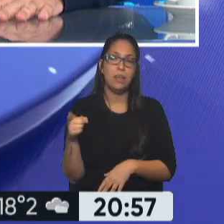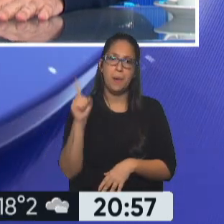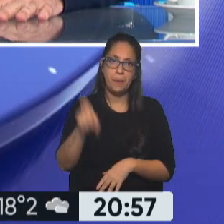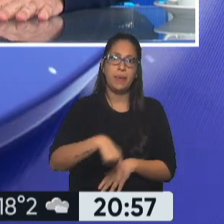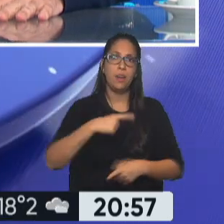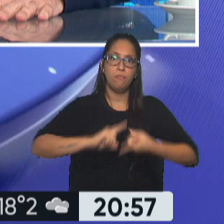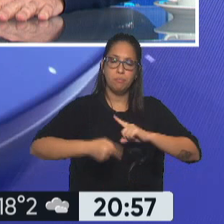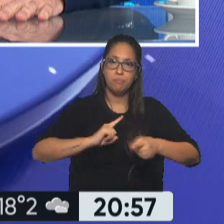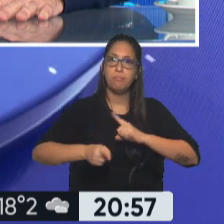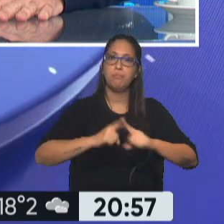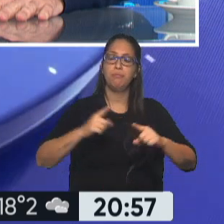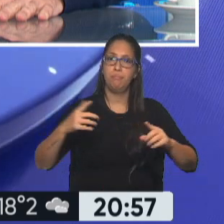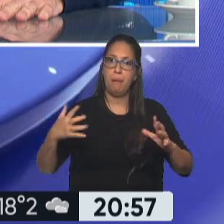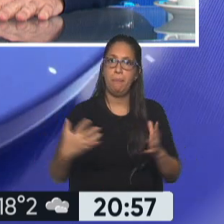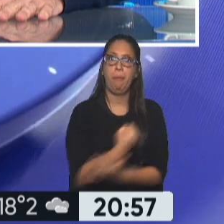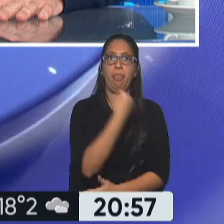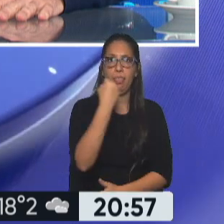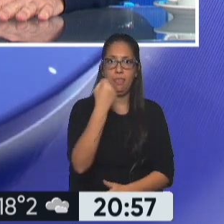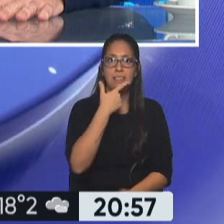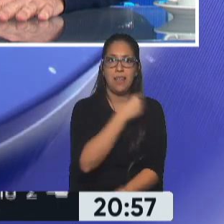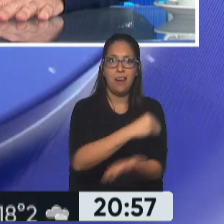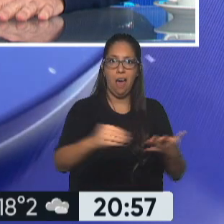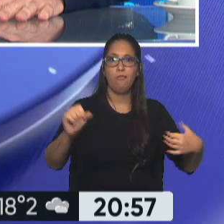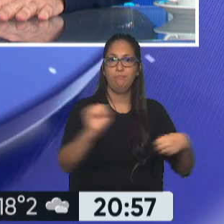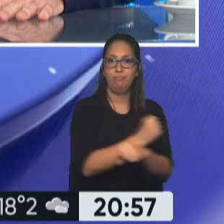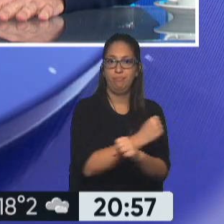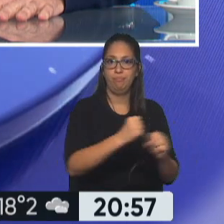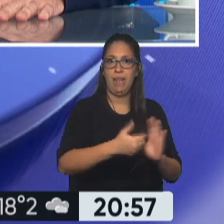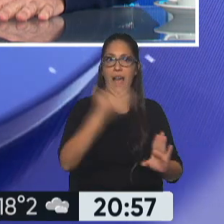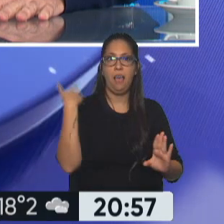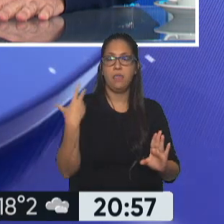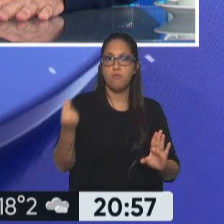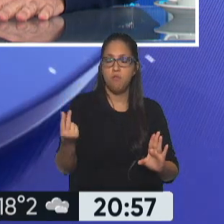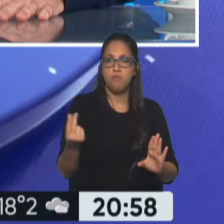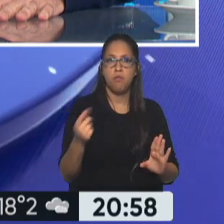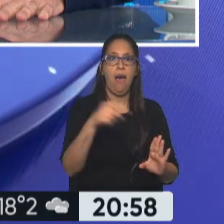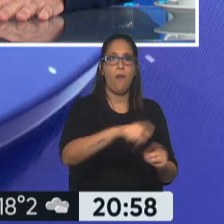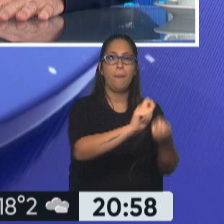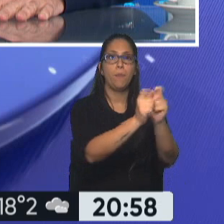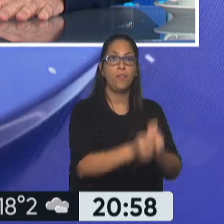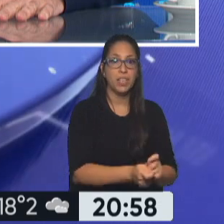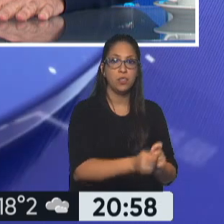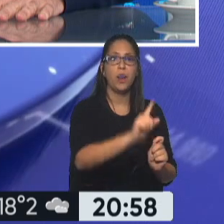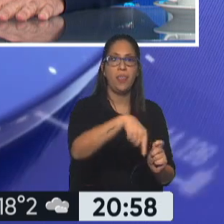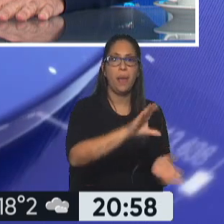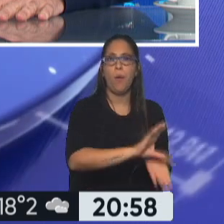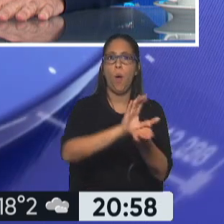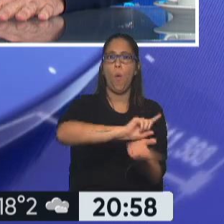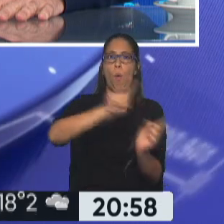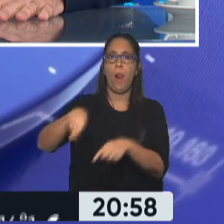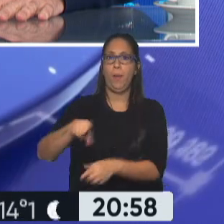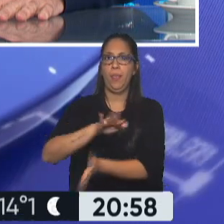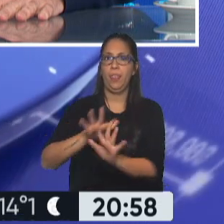podido lograr en el Senado aquello que se le venía negando. Entonces, por las modificaciones, tiene que venir a diputados, tiene